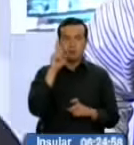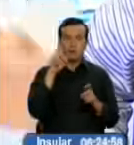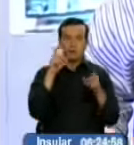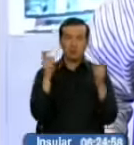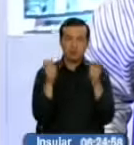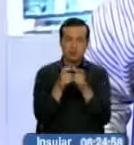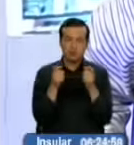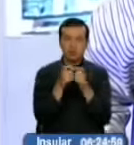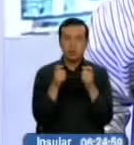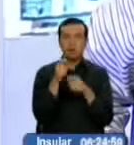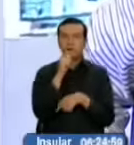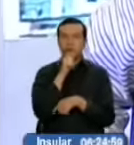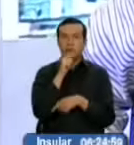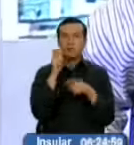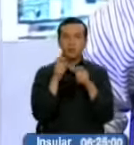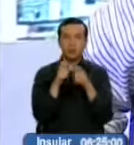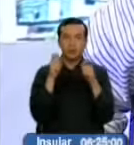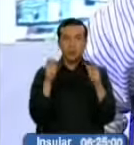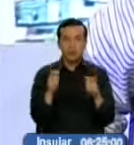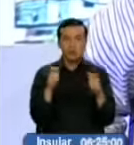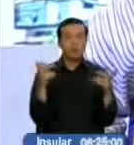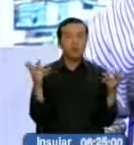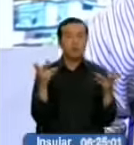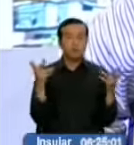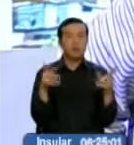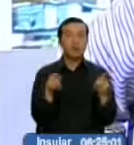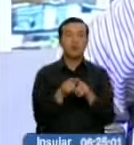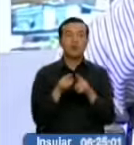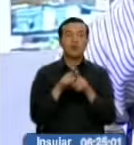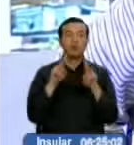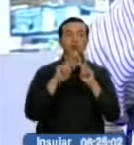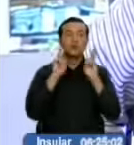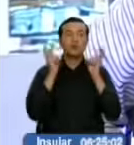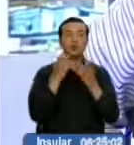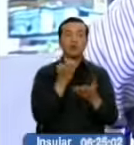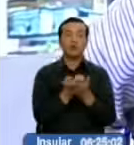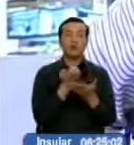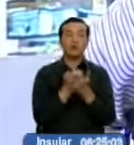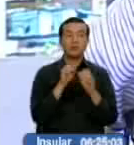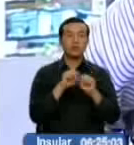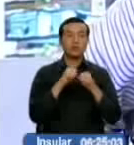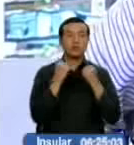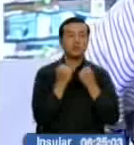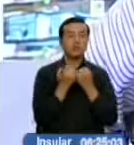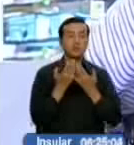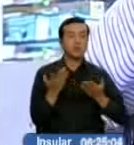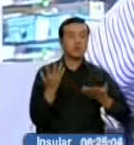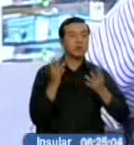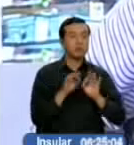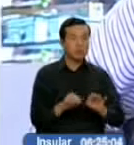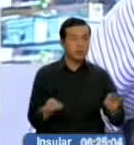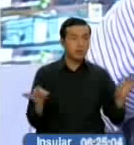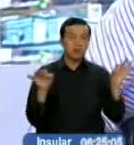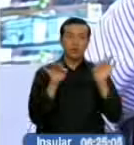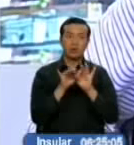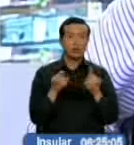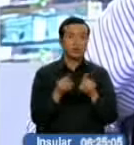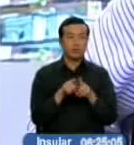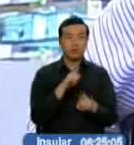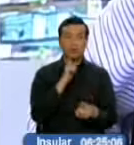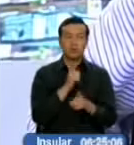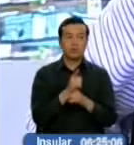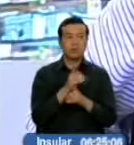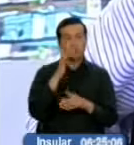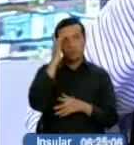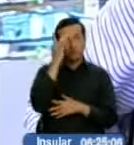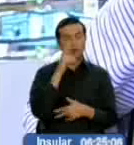pequeño, privado, mediano y pequeño, sino también del sector de la economía social y solidaria, que creo que es tan importante igualmente, porque